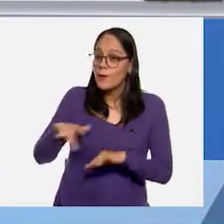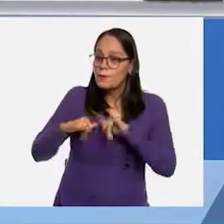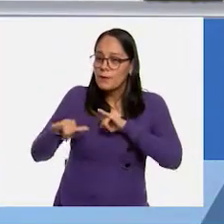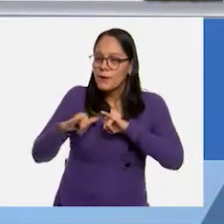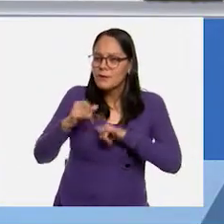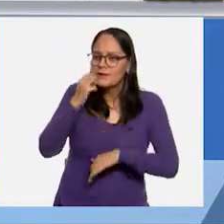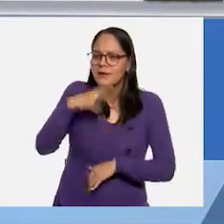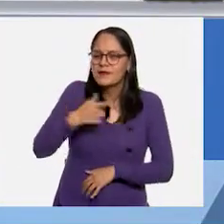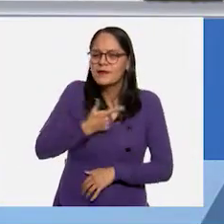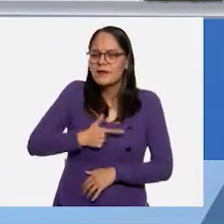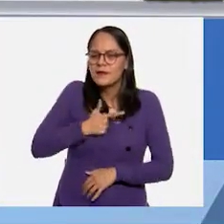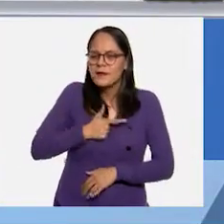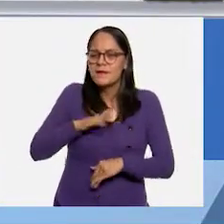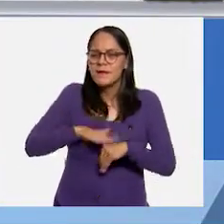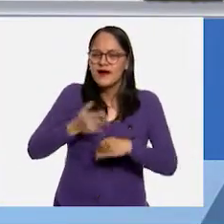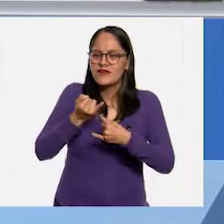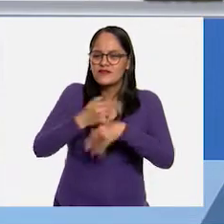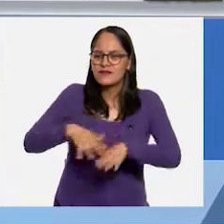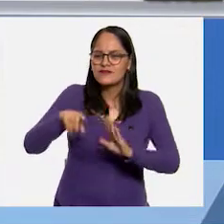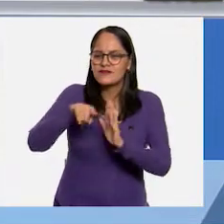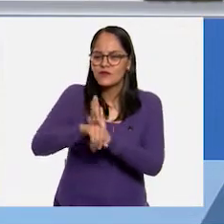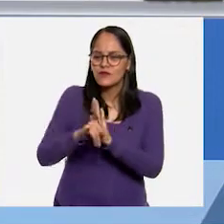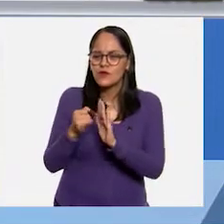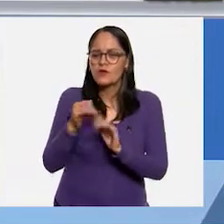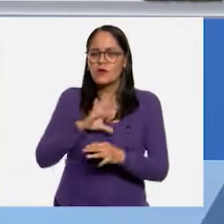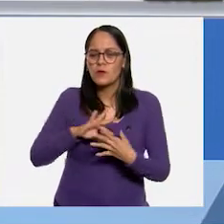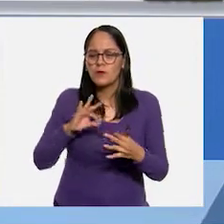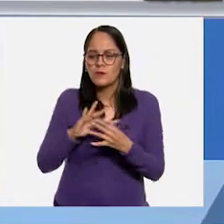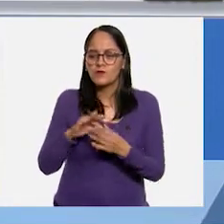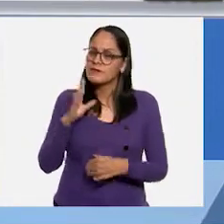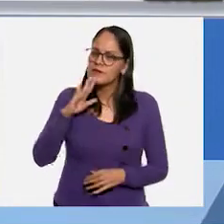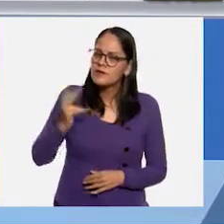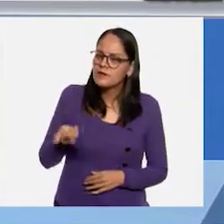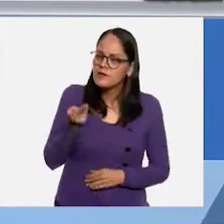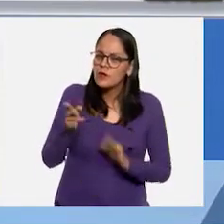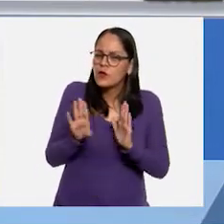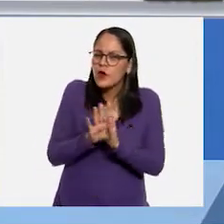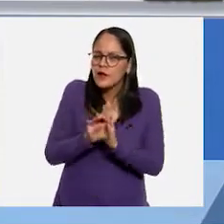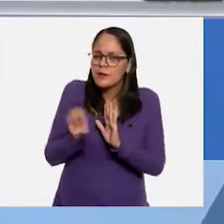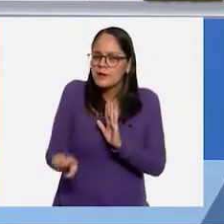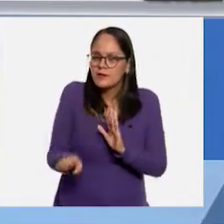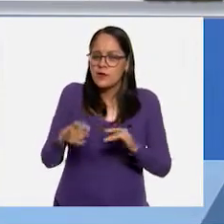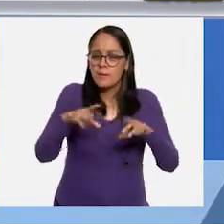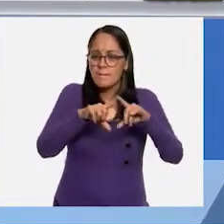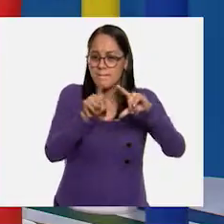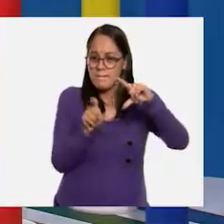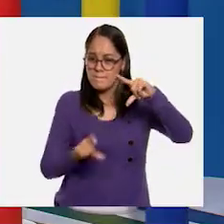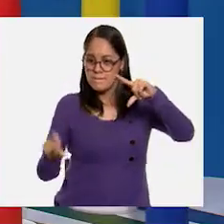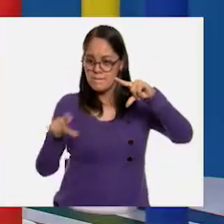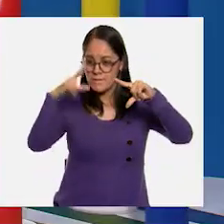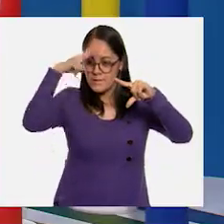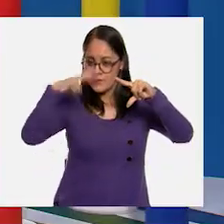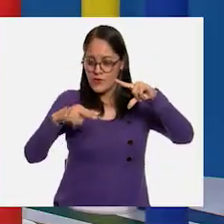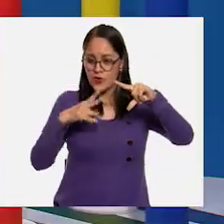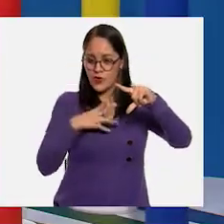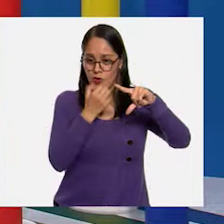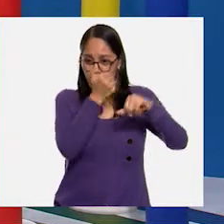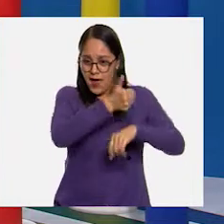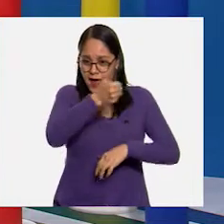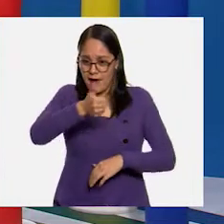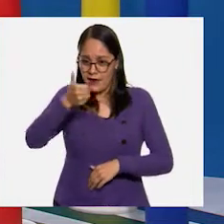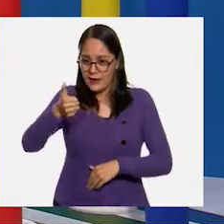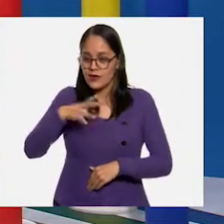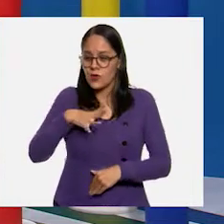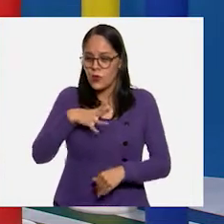información que hay en ellos. Entonces, ¿así puedo saber qué es lo que enfrenta cada población en México? Sí, así es,